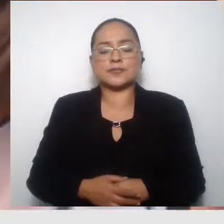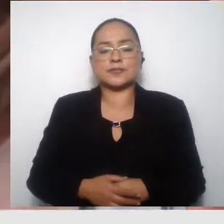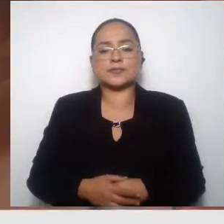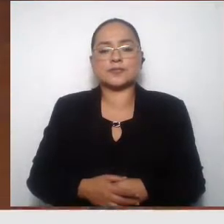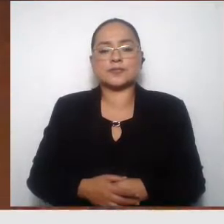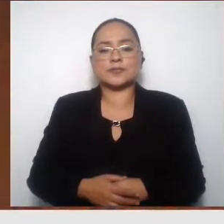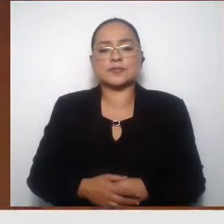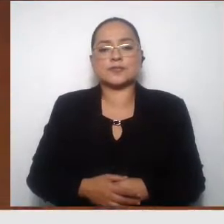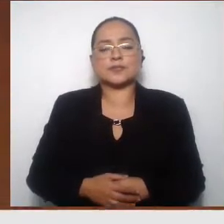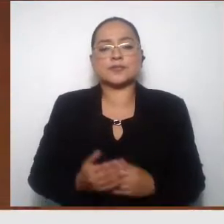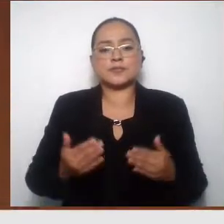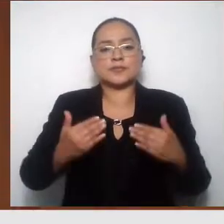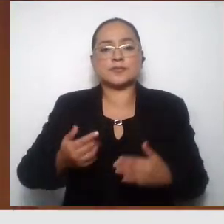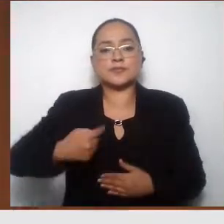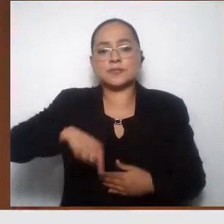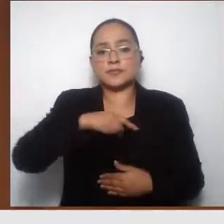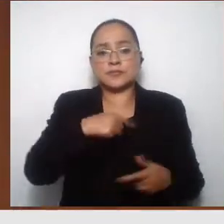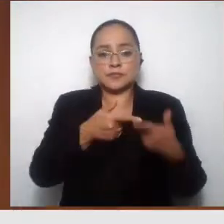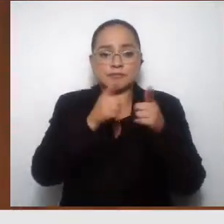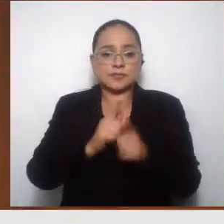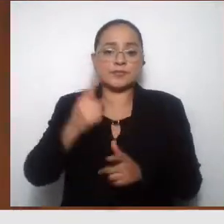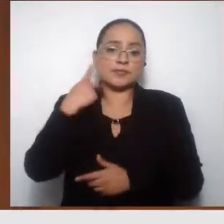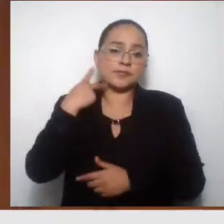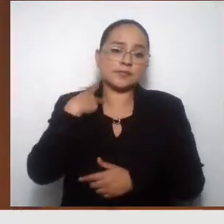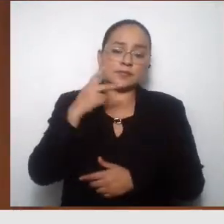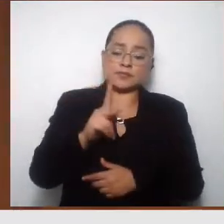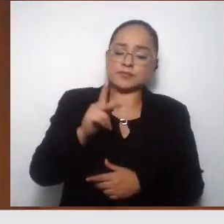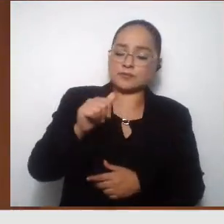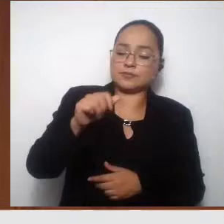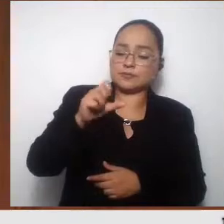En el grupo parlamentario del Partido Sinaloense,